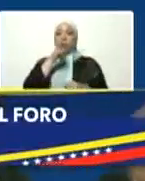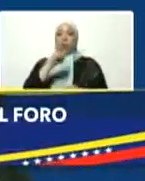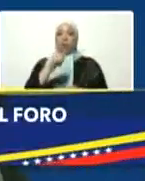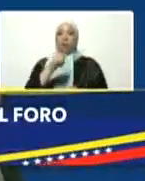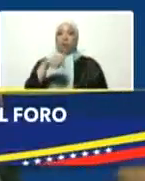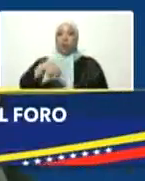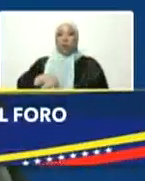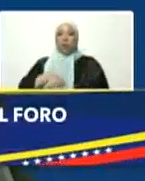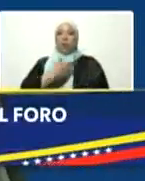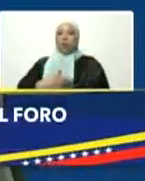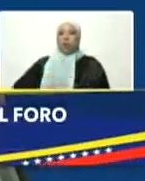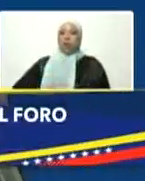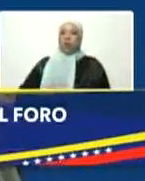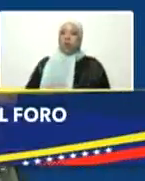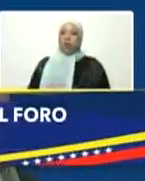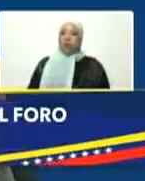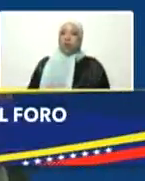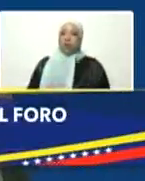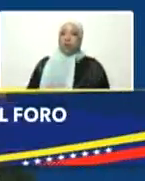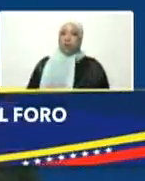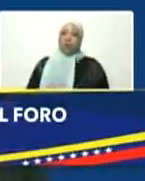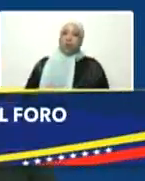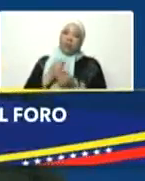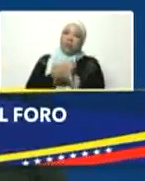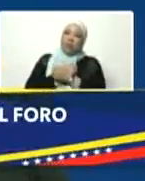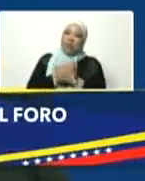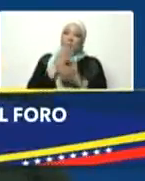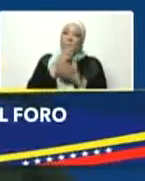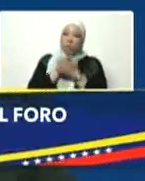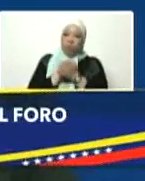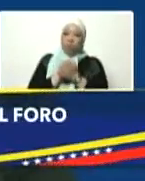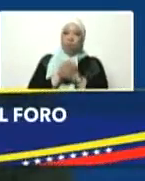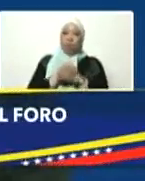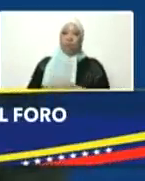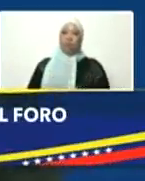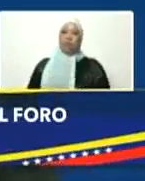presentes. Arzuaga, con cariño.